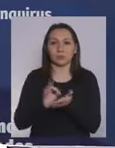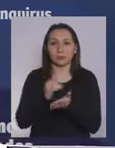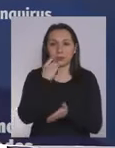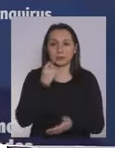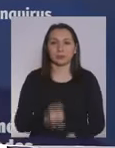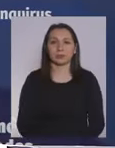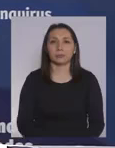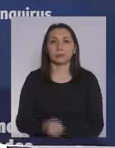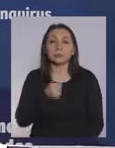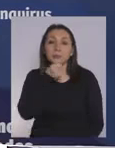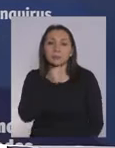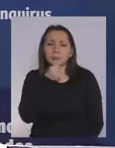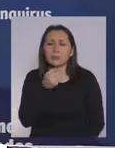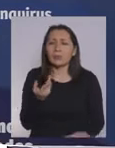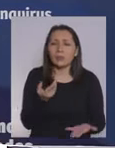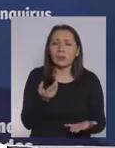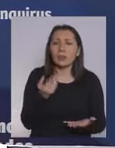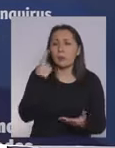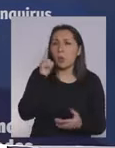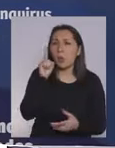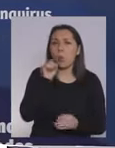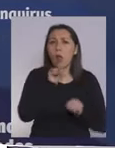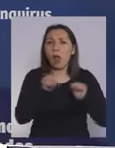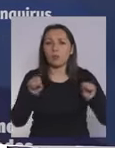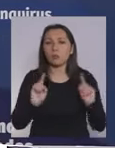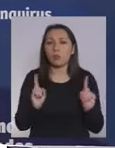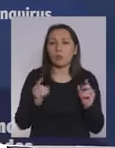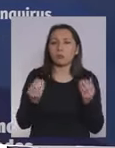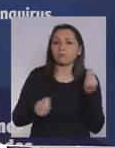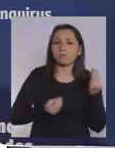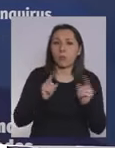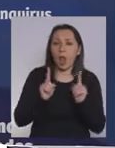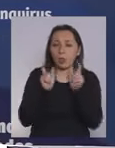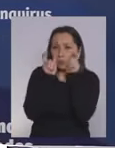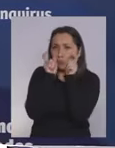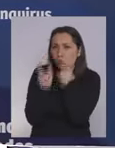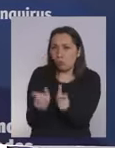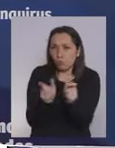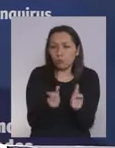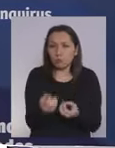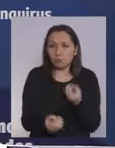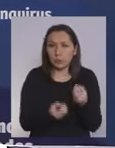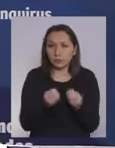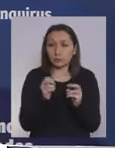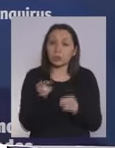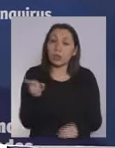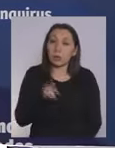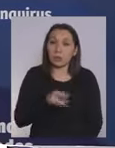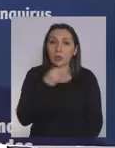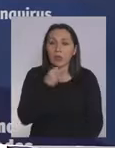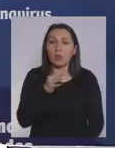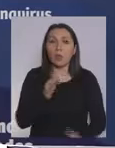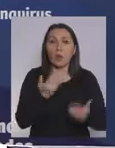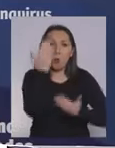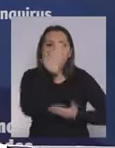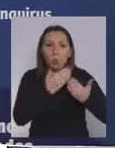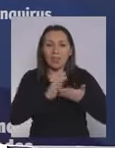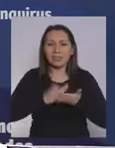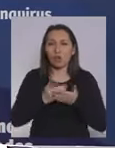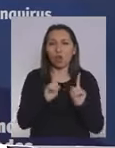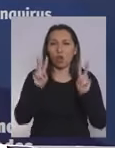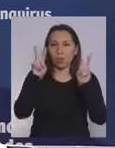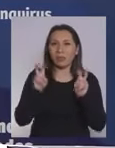ministro pero solo se hace un llamado por ejemplo no hay algún tipo de fiscalización respecto insisto a la medida sanitaria no estoy